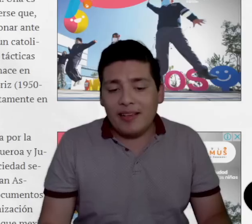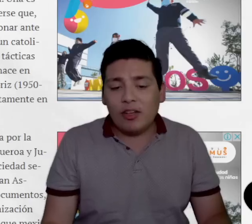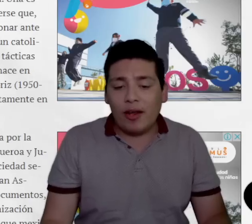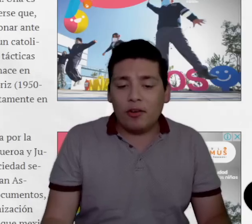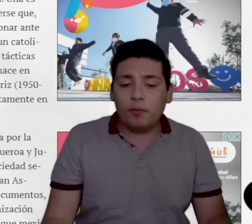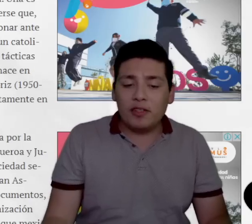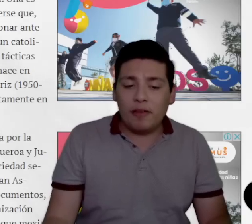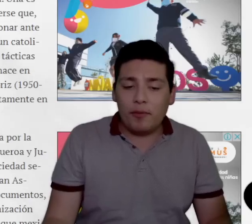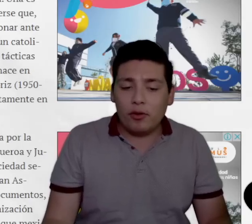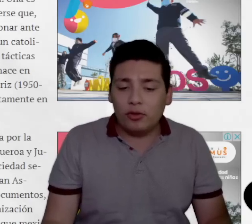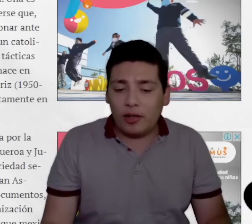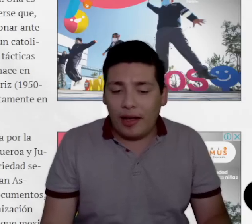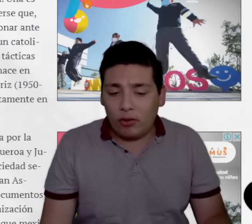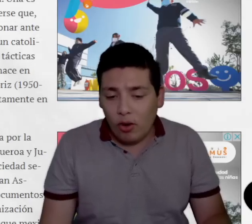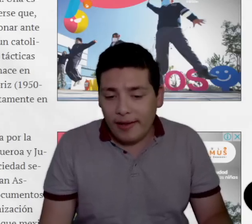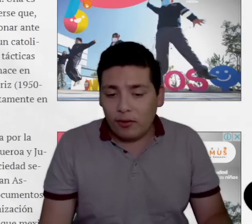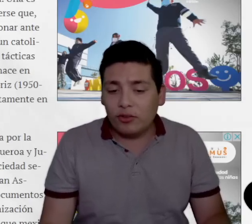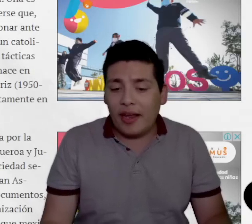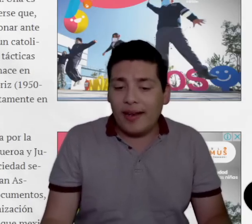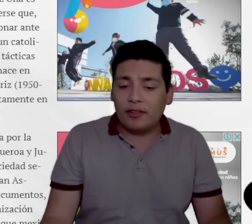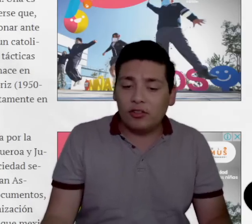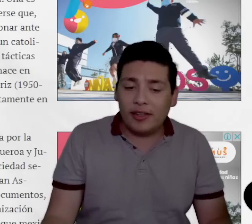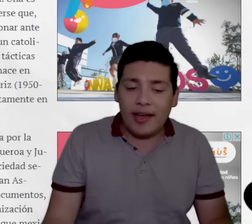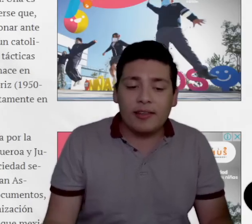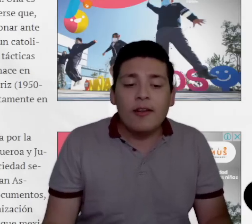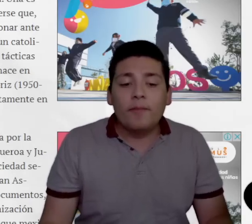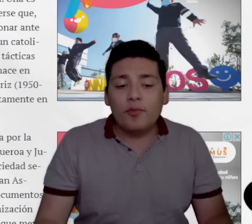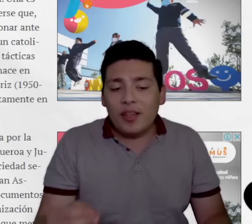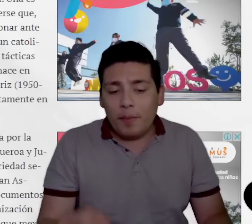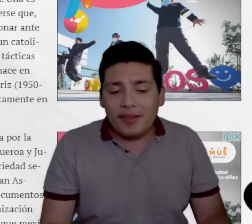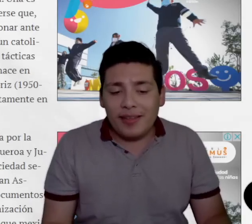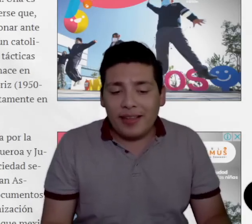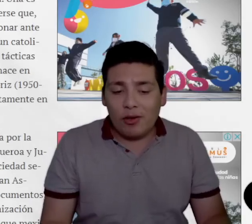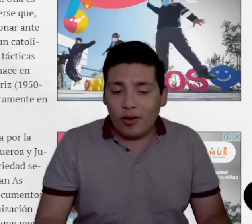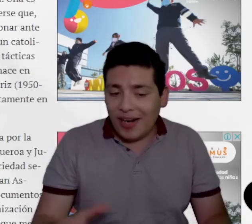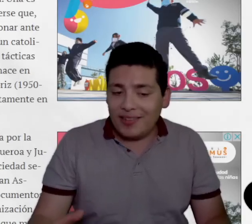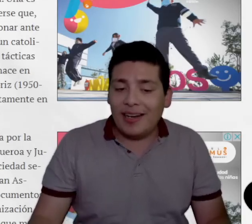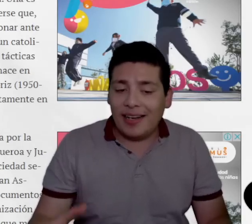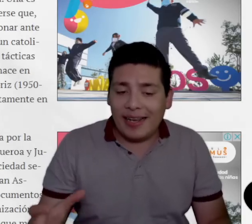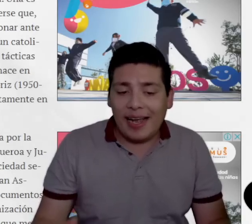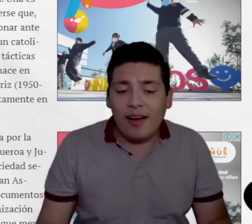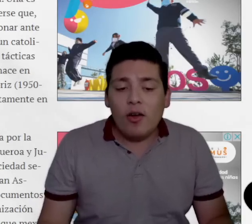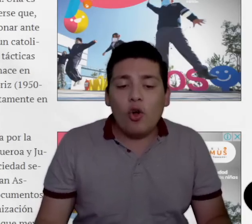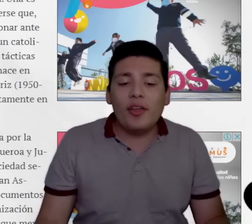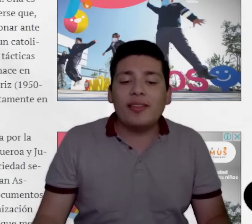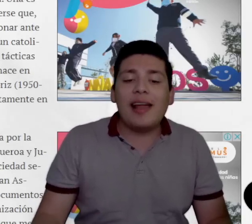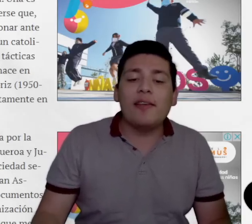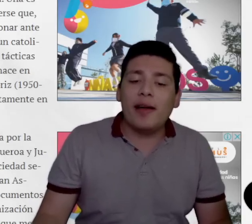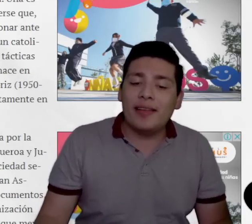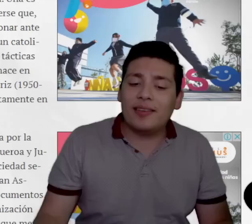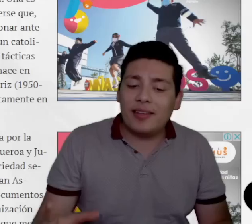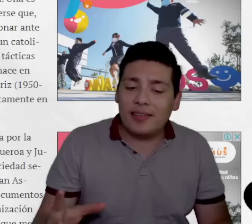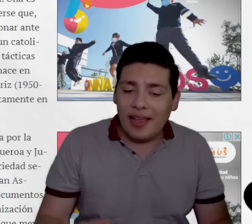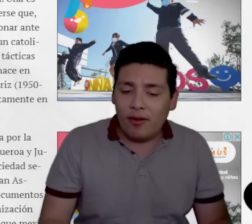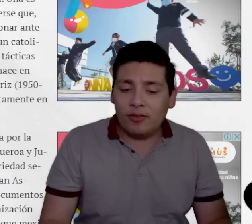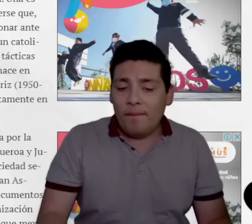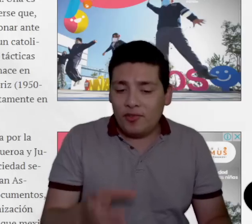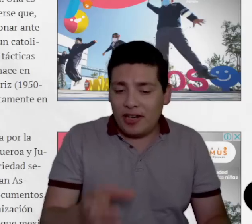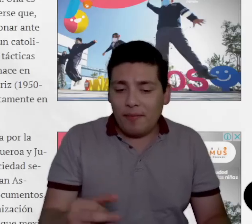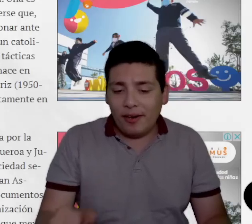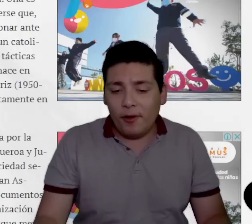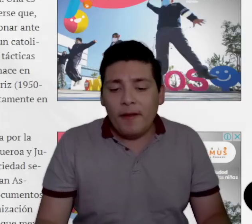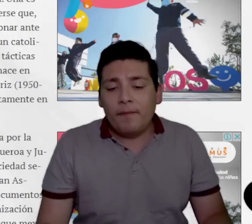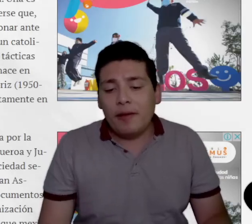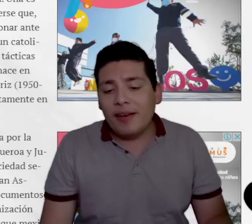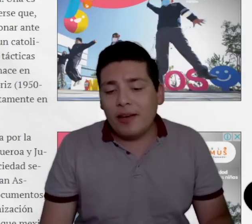busca instaurar los principios católicos en la sociedad, una especie de teocracia clerical o de talibanes cristeros.